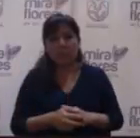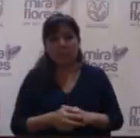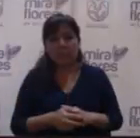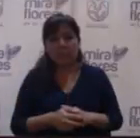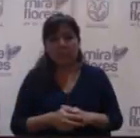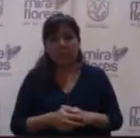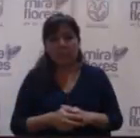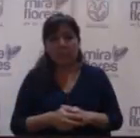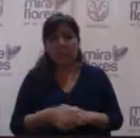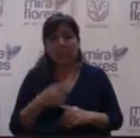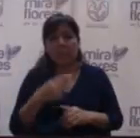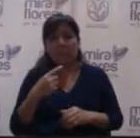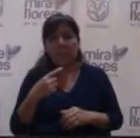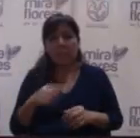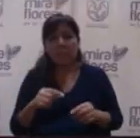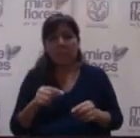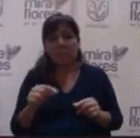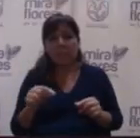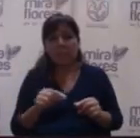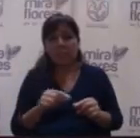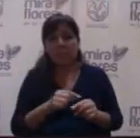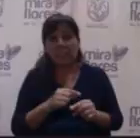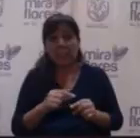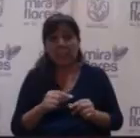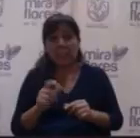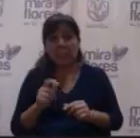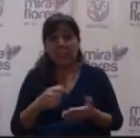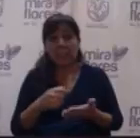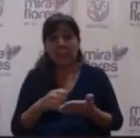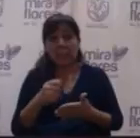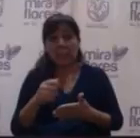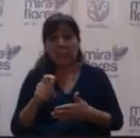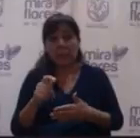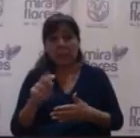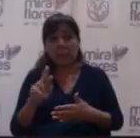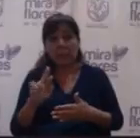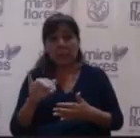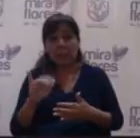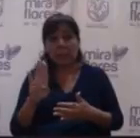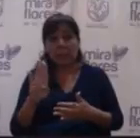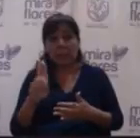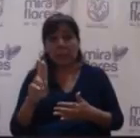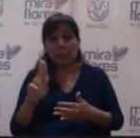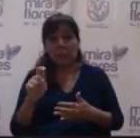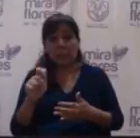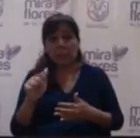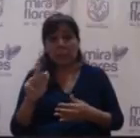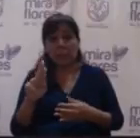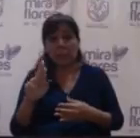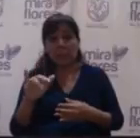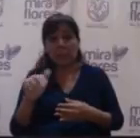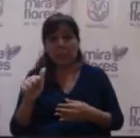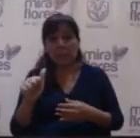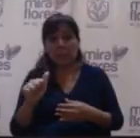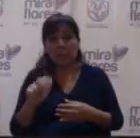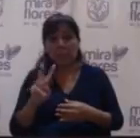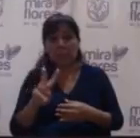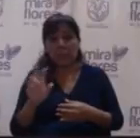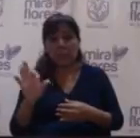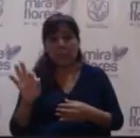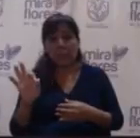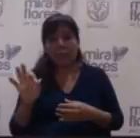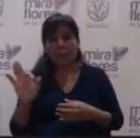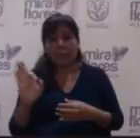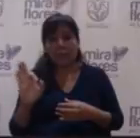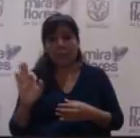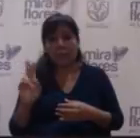095-2016 de la Gerencia de Administración Tributaria respecto a los resultados de gestión en recaudación tributaria el 29 de febrero de